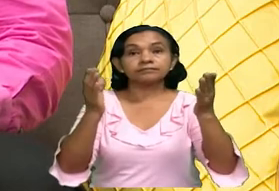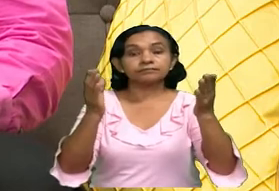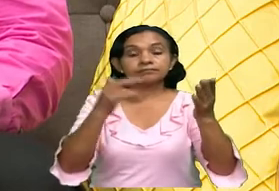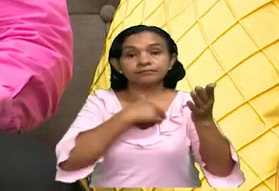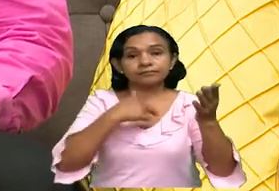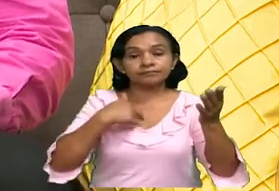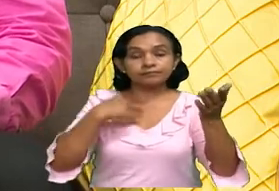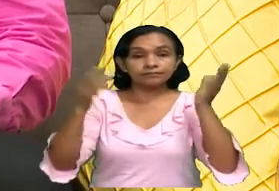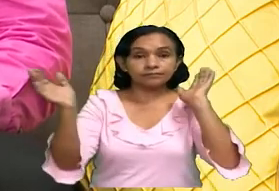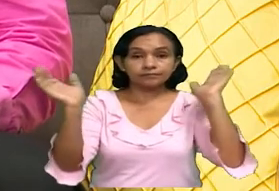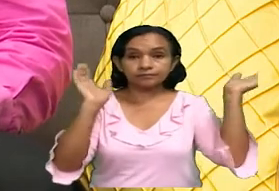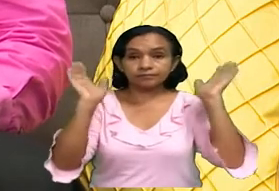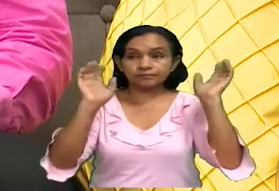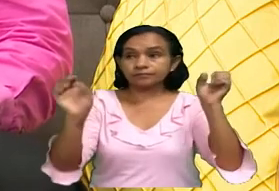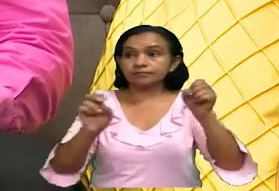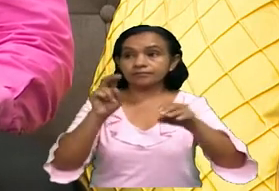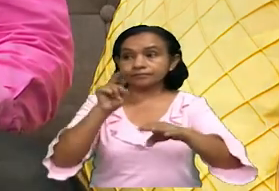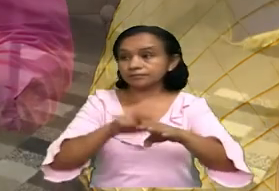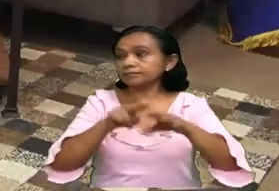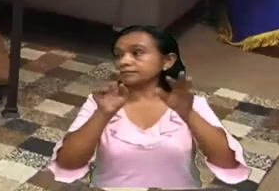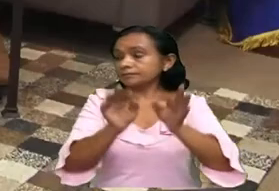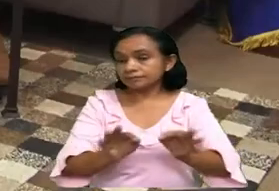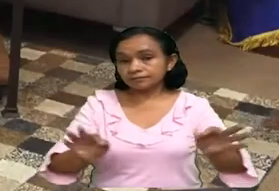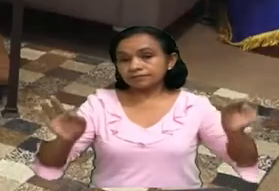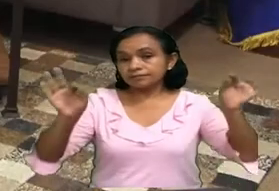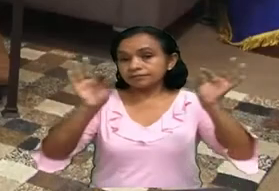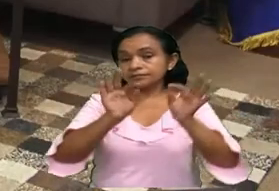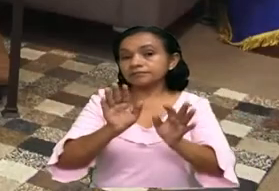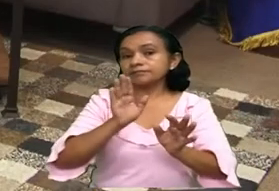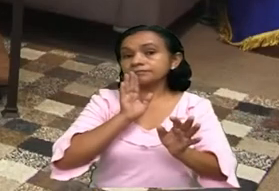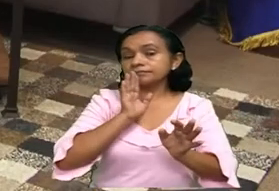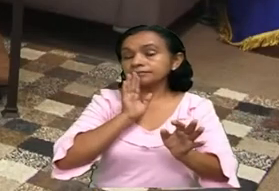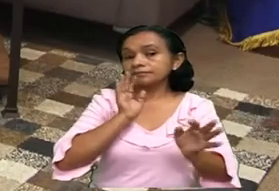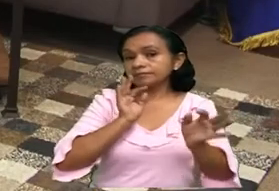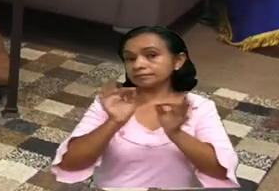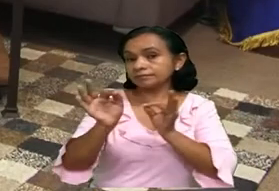al mercado nacional, que ese es otro aspecto muy importante. Usted mencionaba dentro de la estrategia,